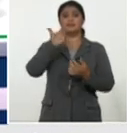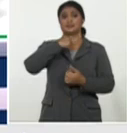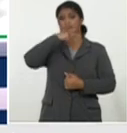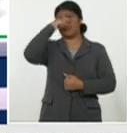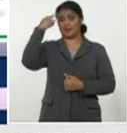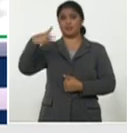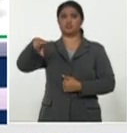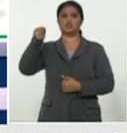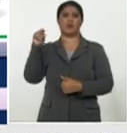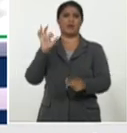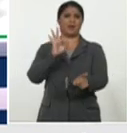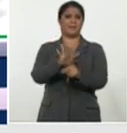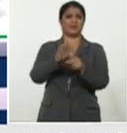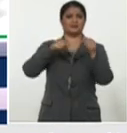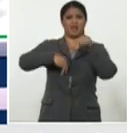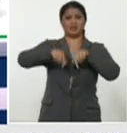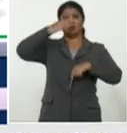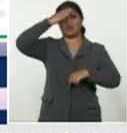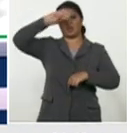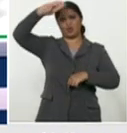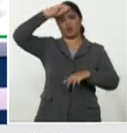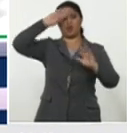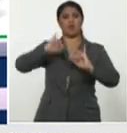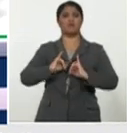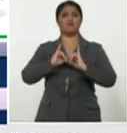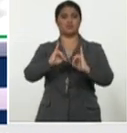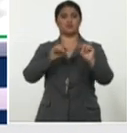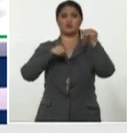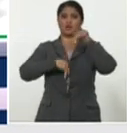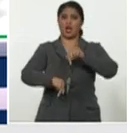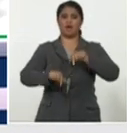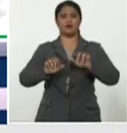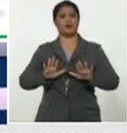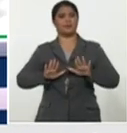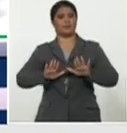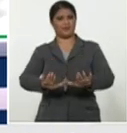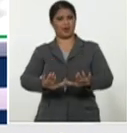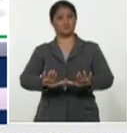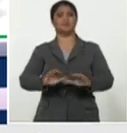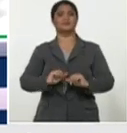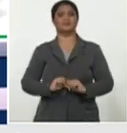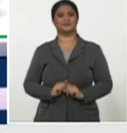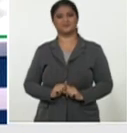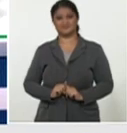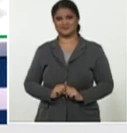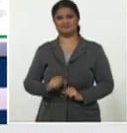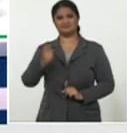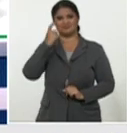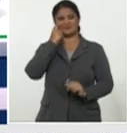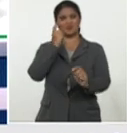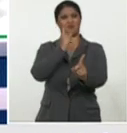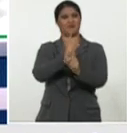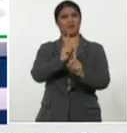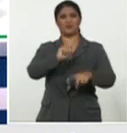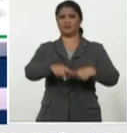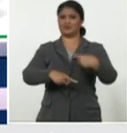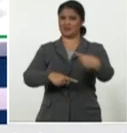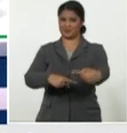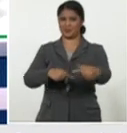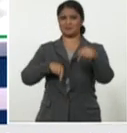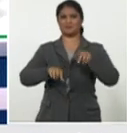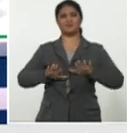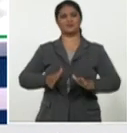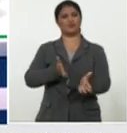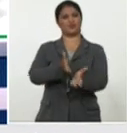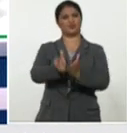la información sobre el análisis de la situación epidemiológica en territorio nacional. Nosotros nos vamos a una pausa para seguir